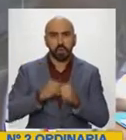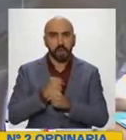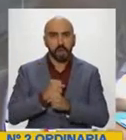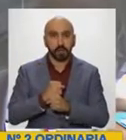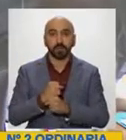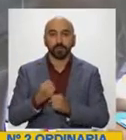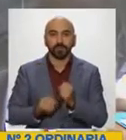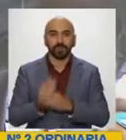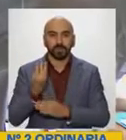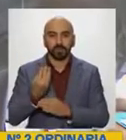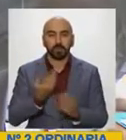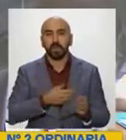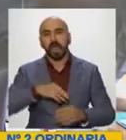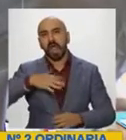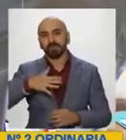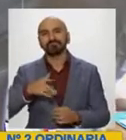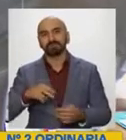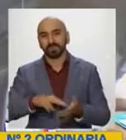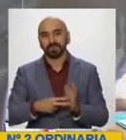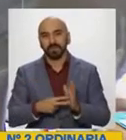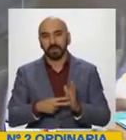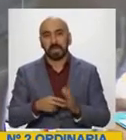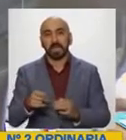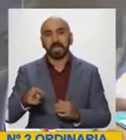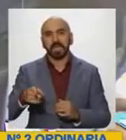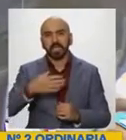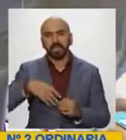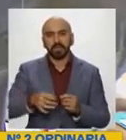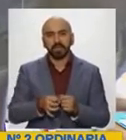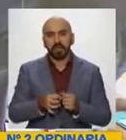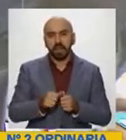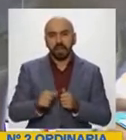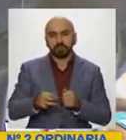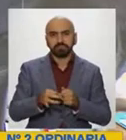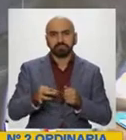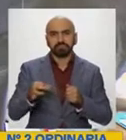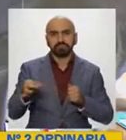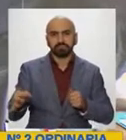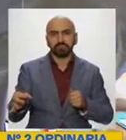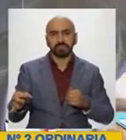aislados. Y se sienten abandonados por nosotros.